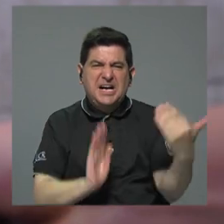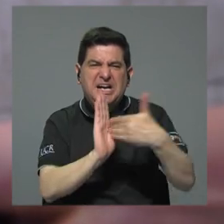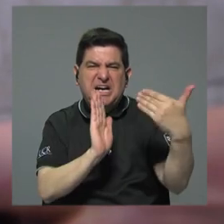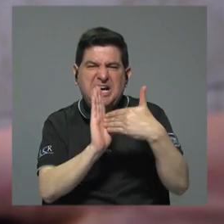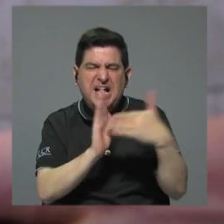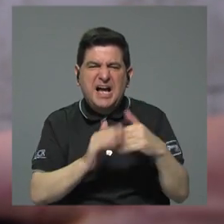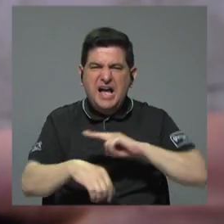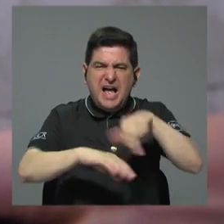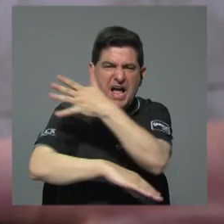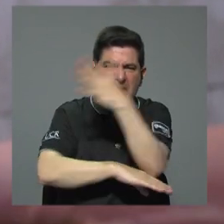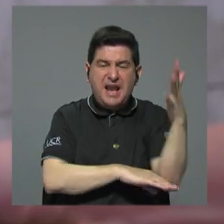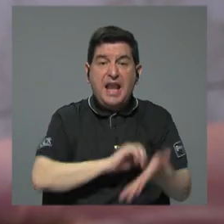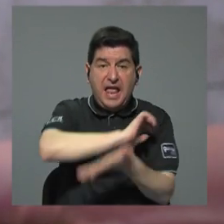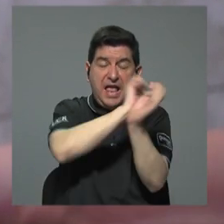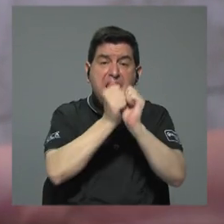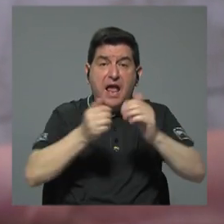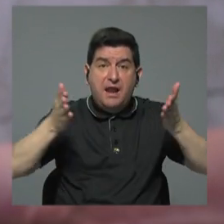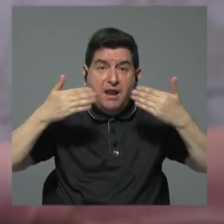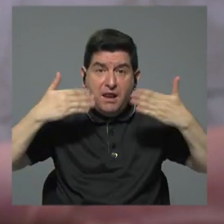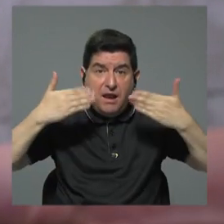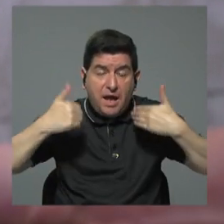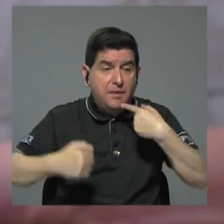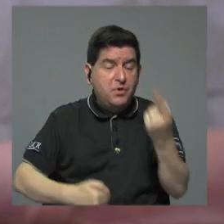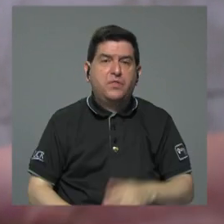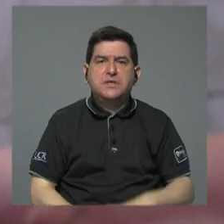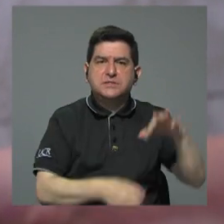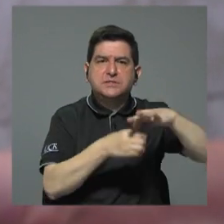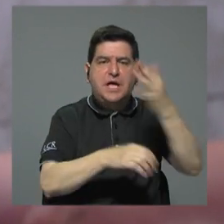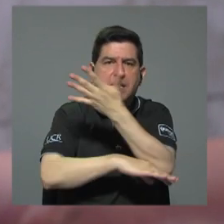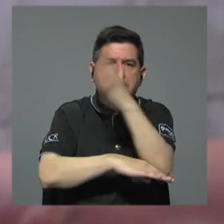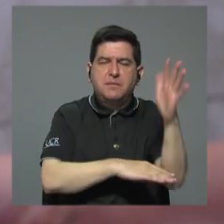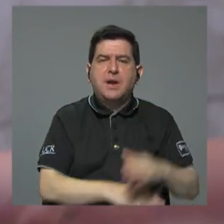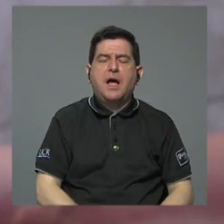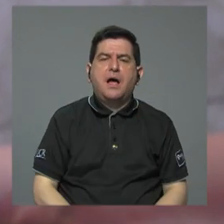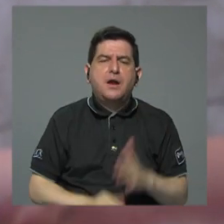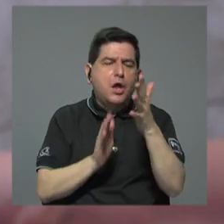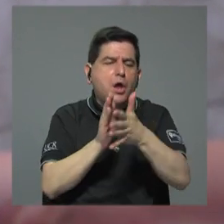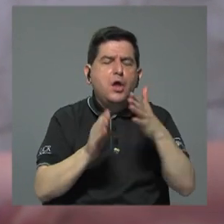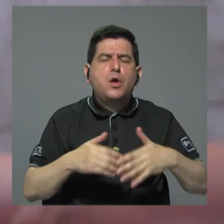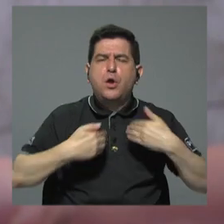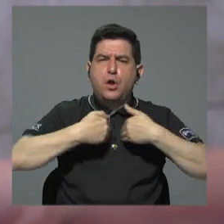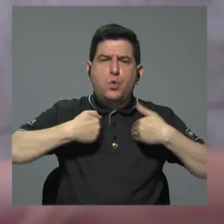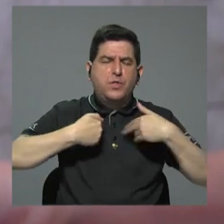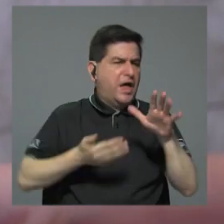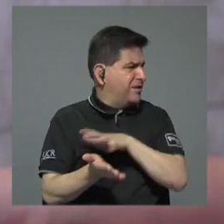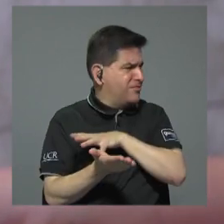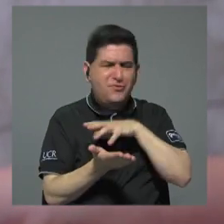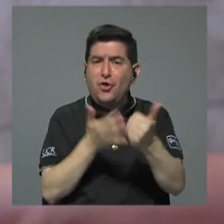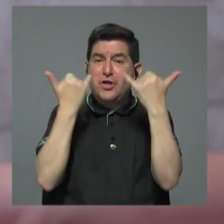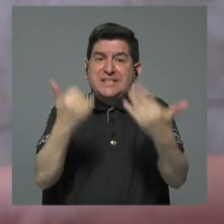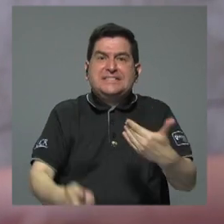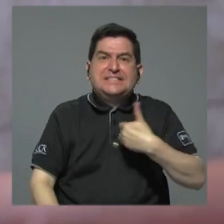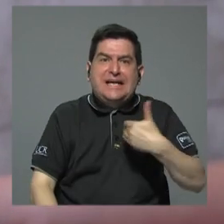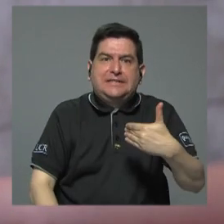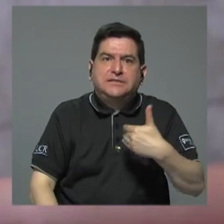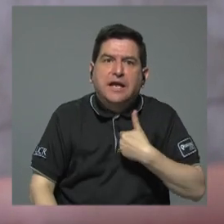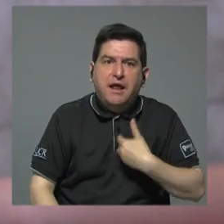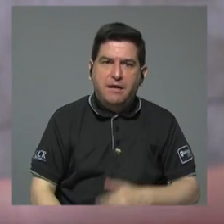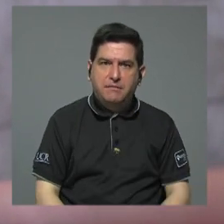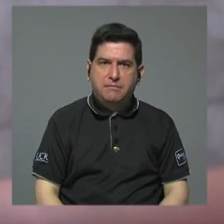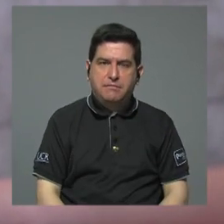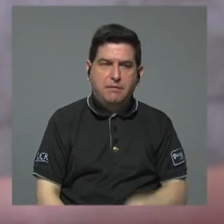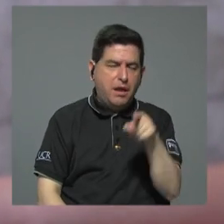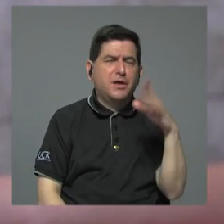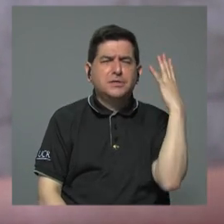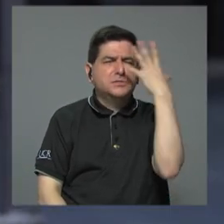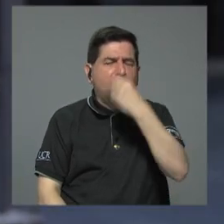el cambio climático dice que hay que sembrar árboles y cuidar los animales y no destruir lo que ya tenemos, que es